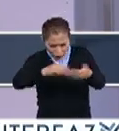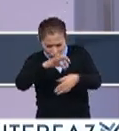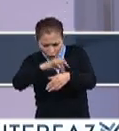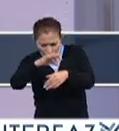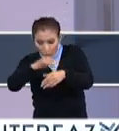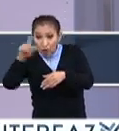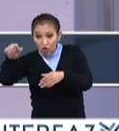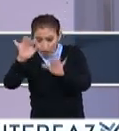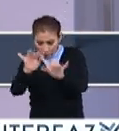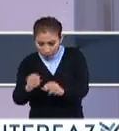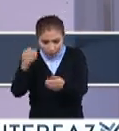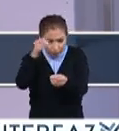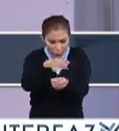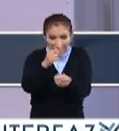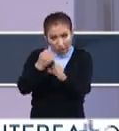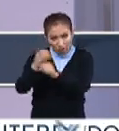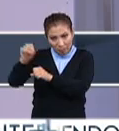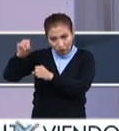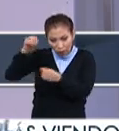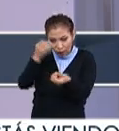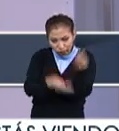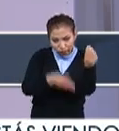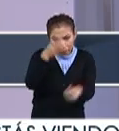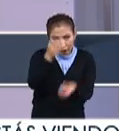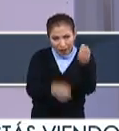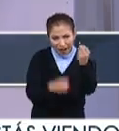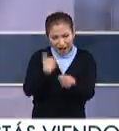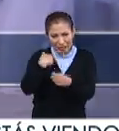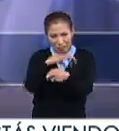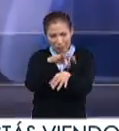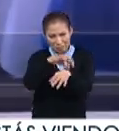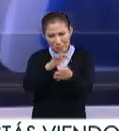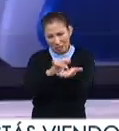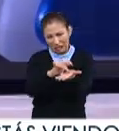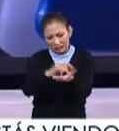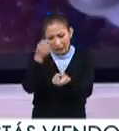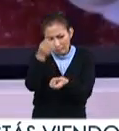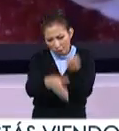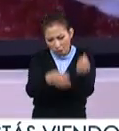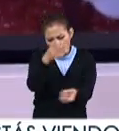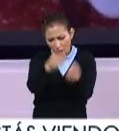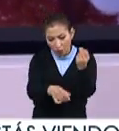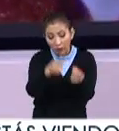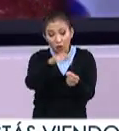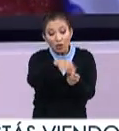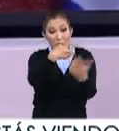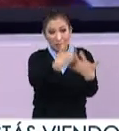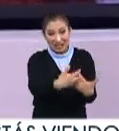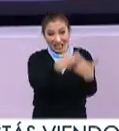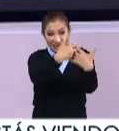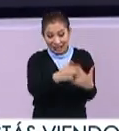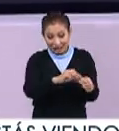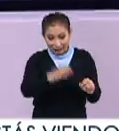tú alimentas tu software de documentos médicos de tal manera que cuando entrenas a tu máquina y si tienes